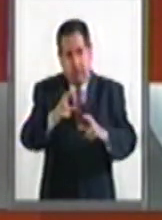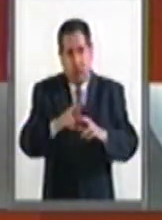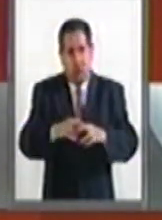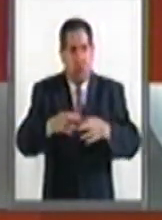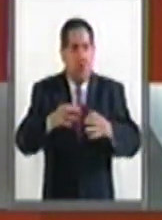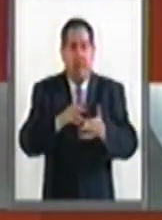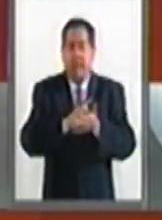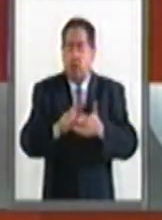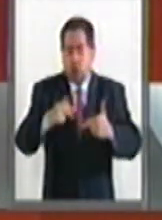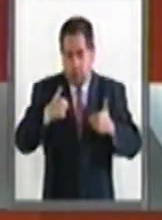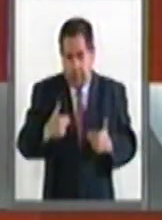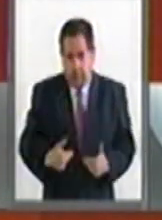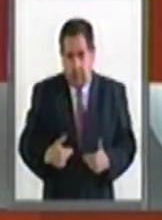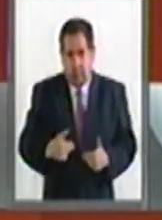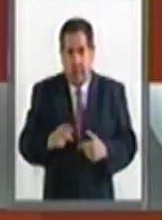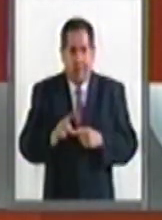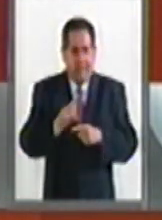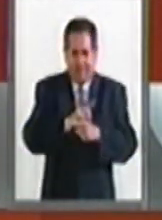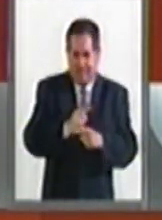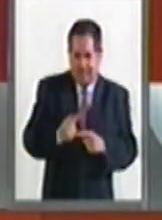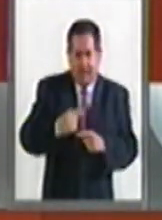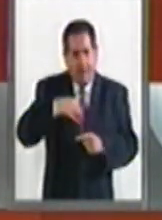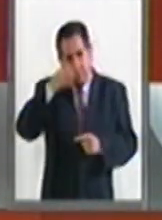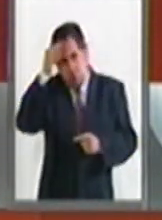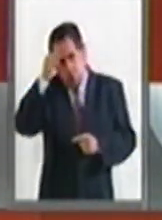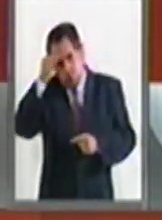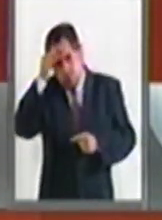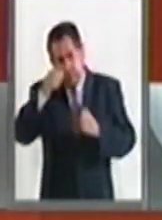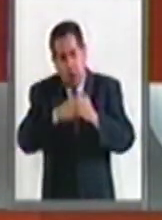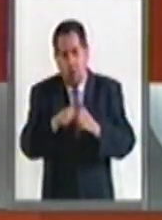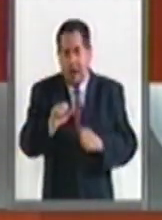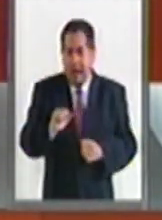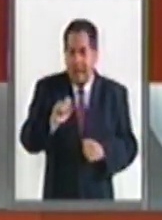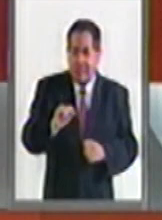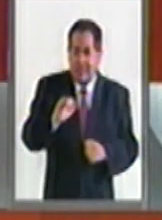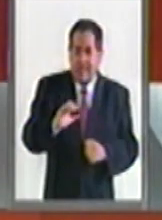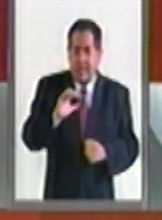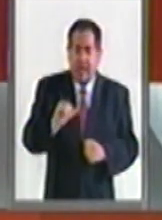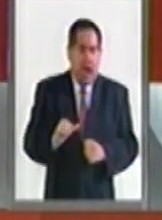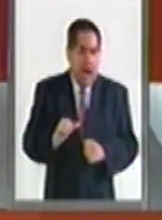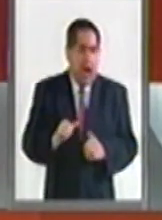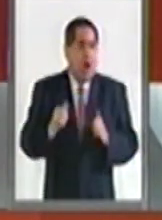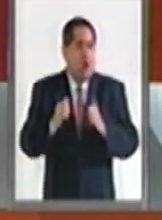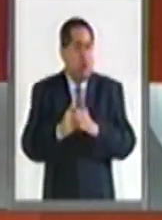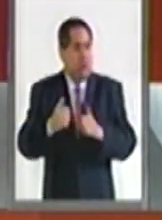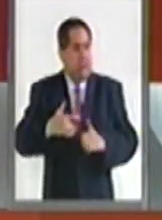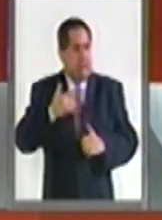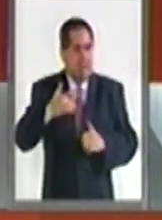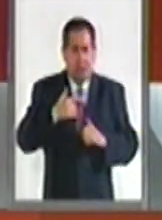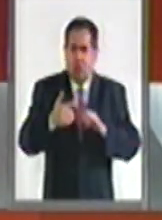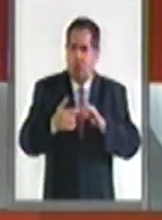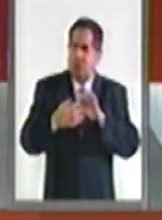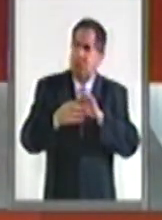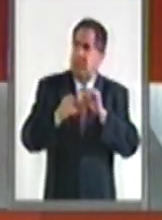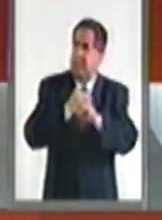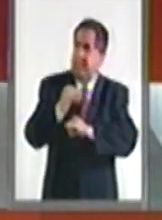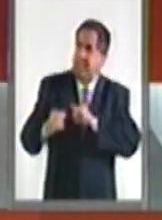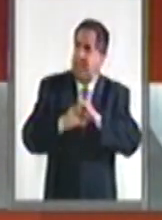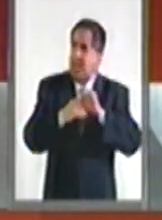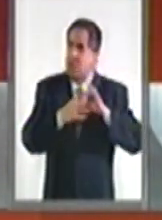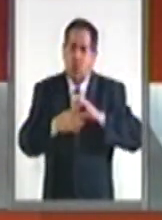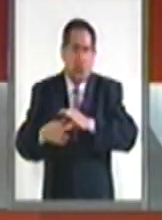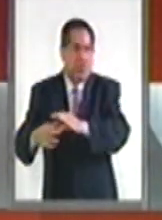formación en los derechos humanos desde la enseñanza filosófica de la ética y la conciencia de la solidaridad internacional en